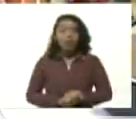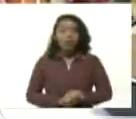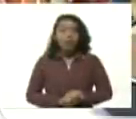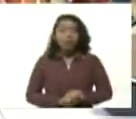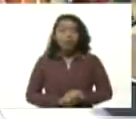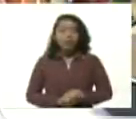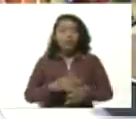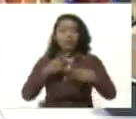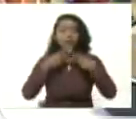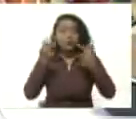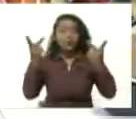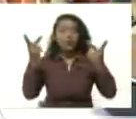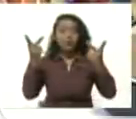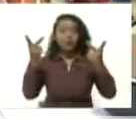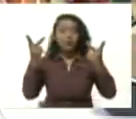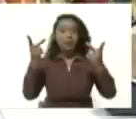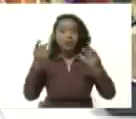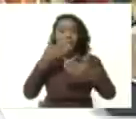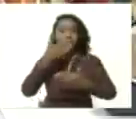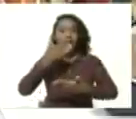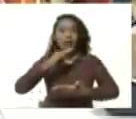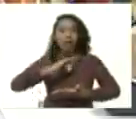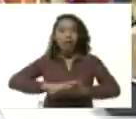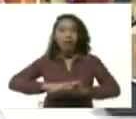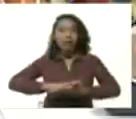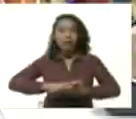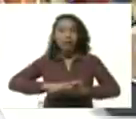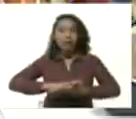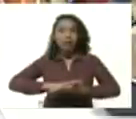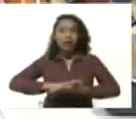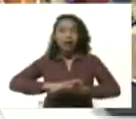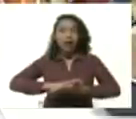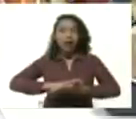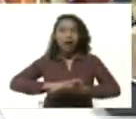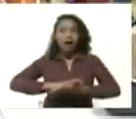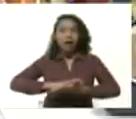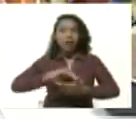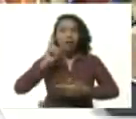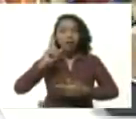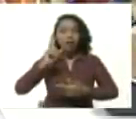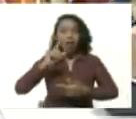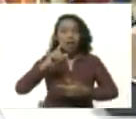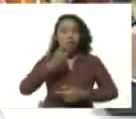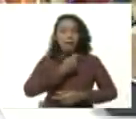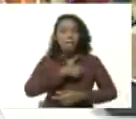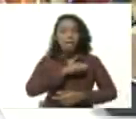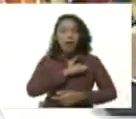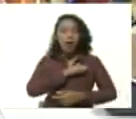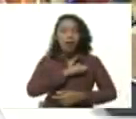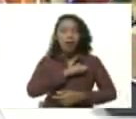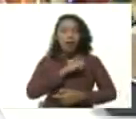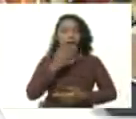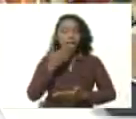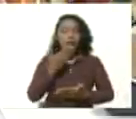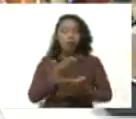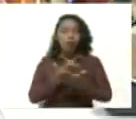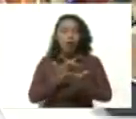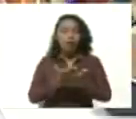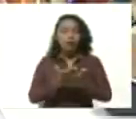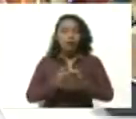Publiqué la carta que le envié al rey Felipe de Borbón, con la propuesta de